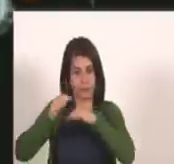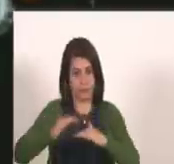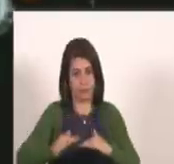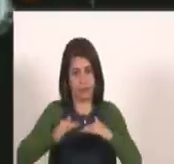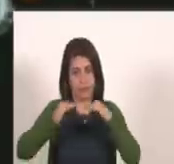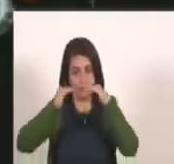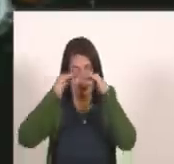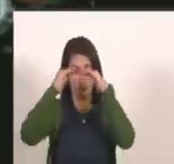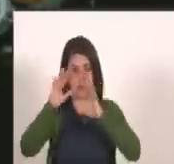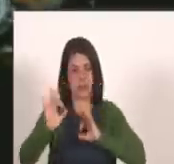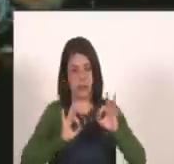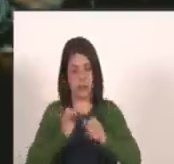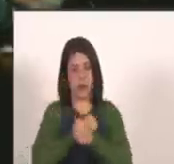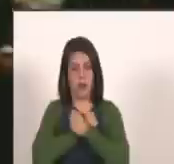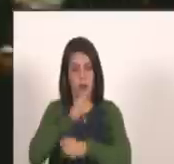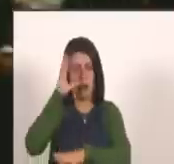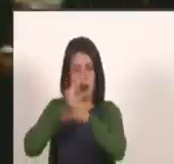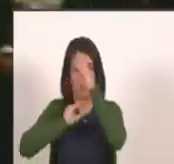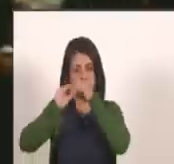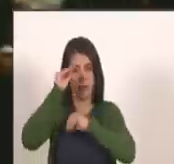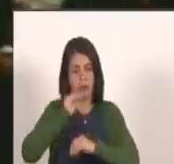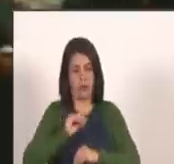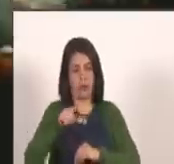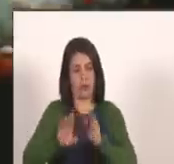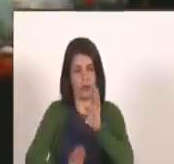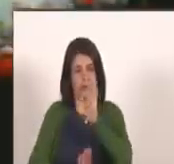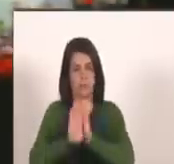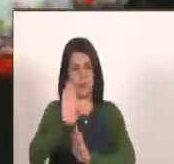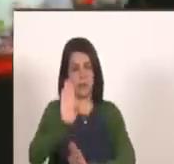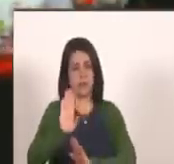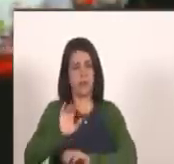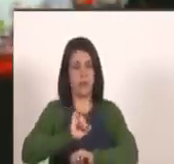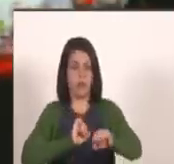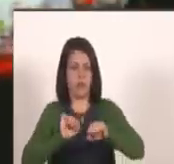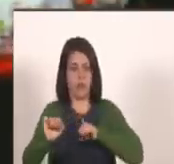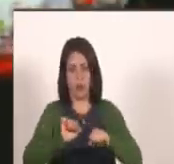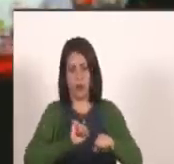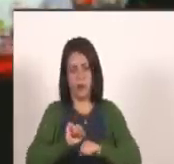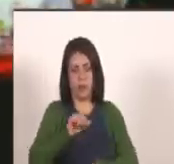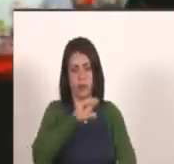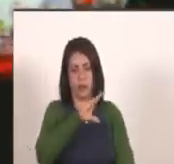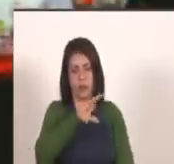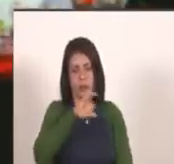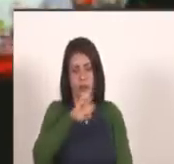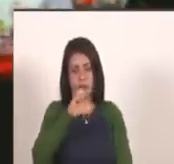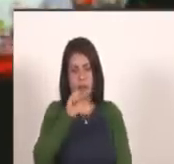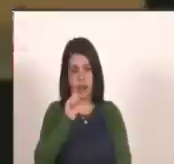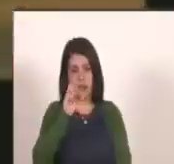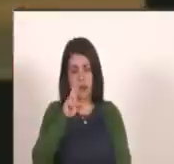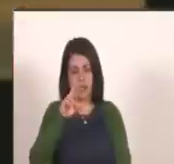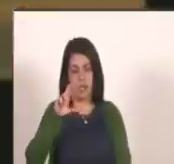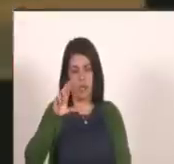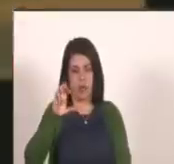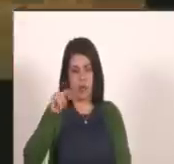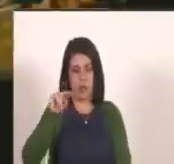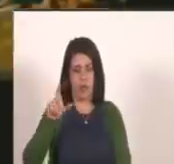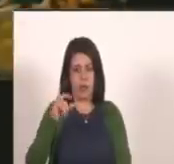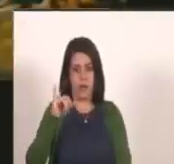amor, esfuerzo, aprendizaje y avance del movimiento César Rengifo.